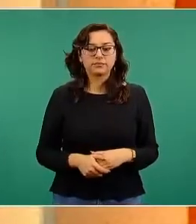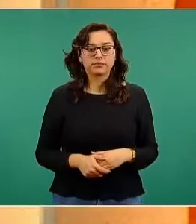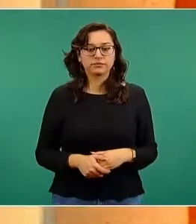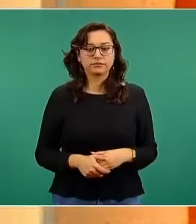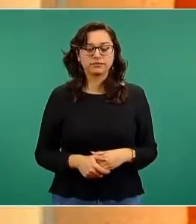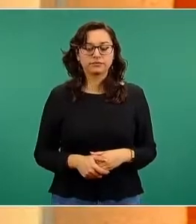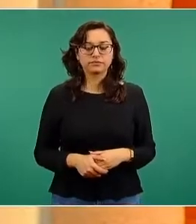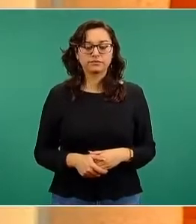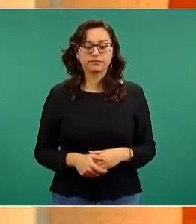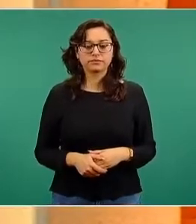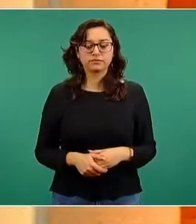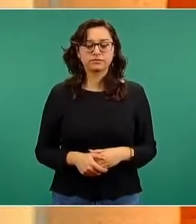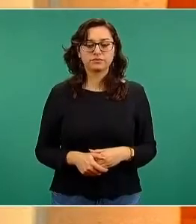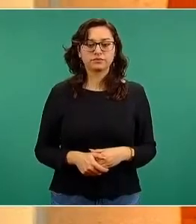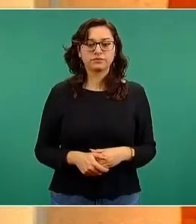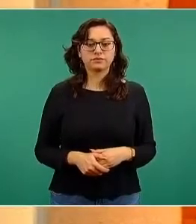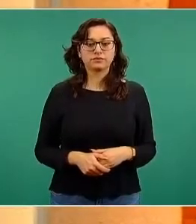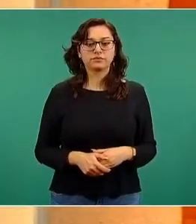Y de estas